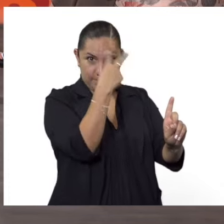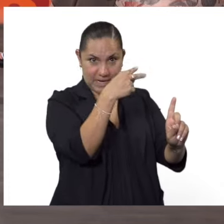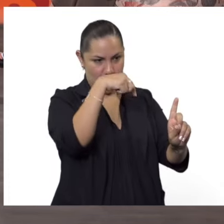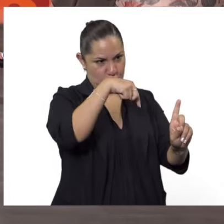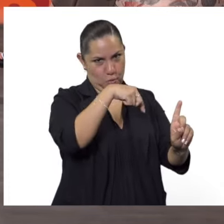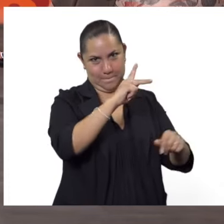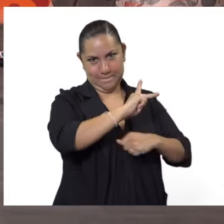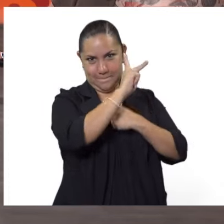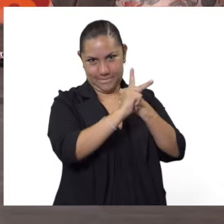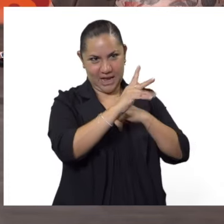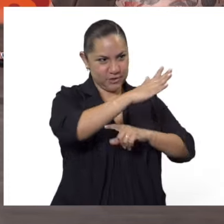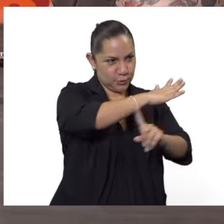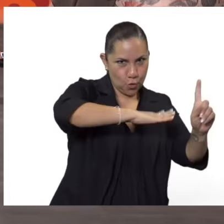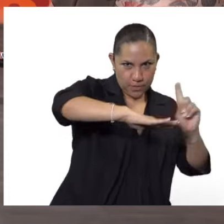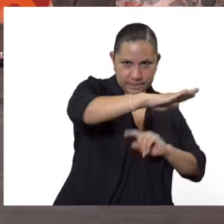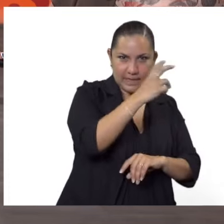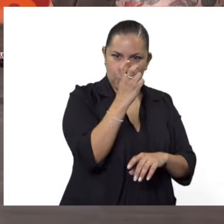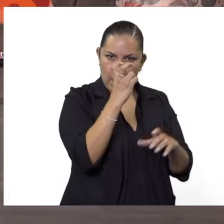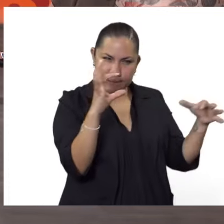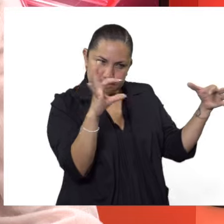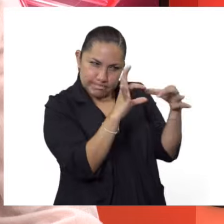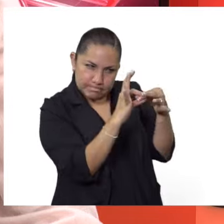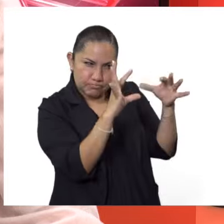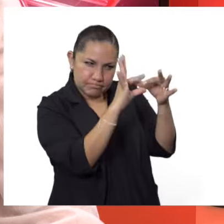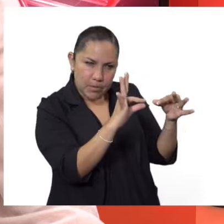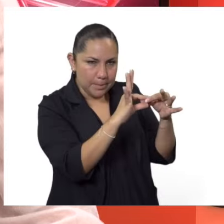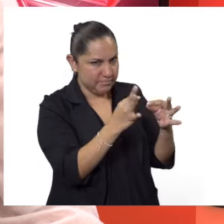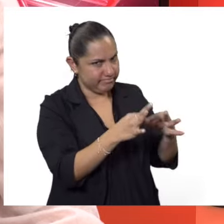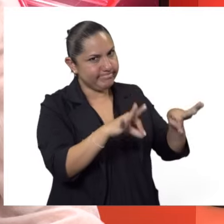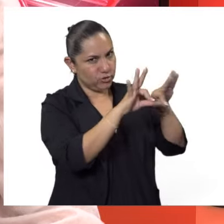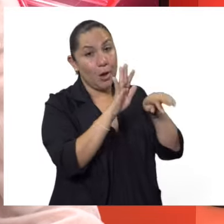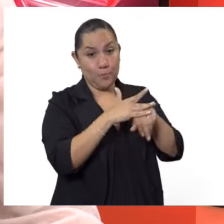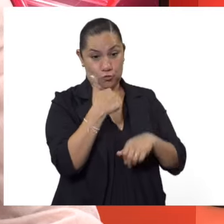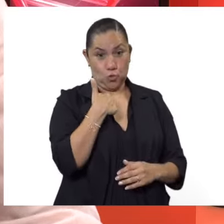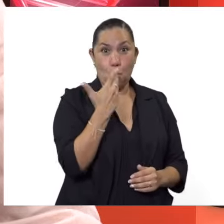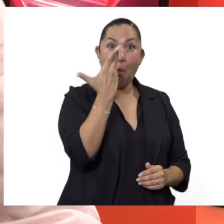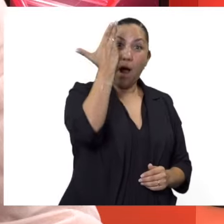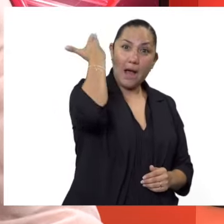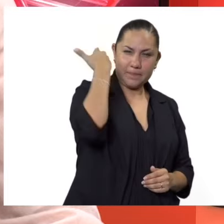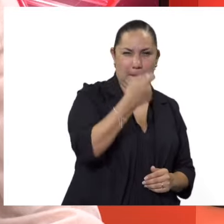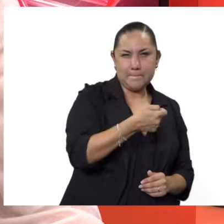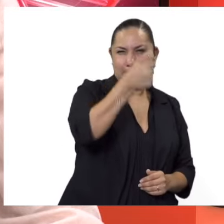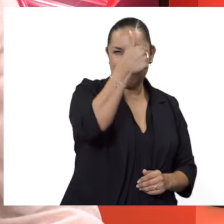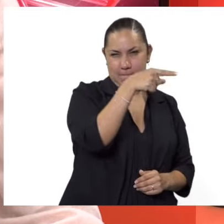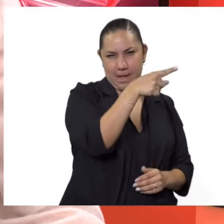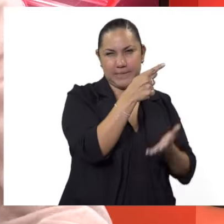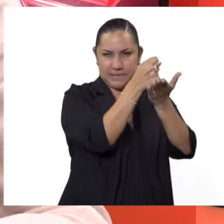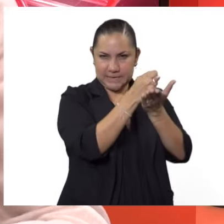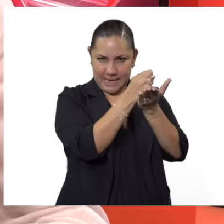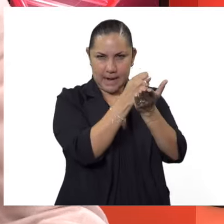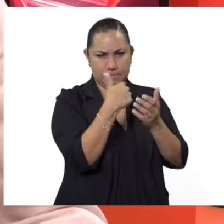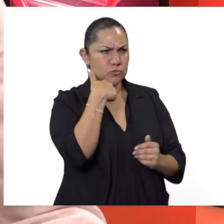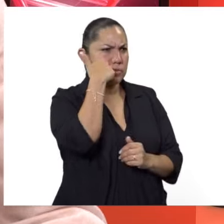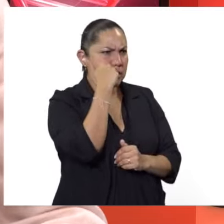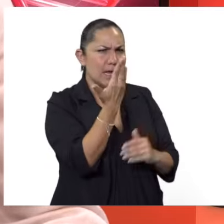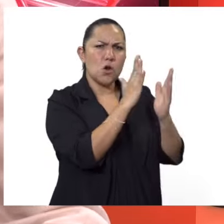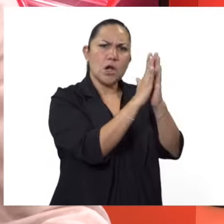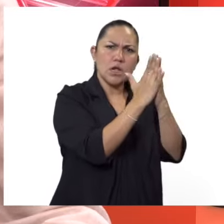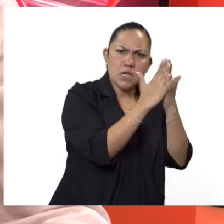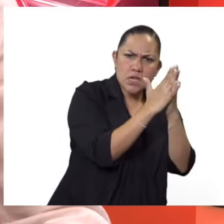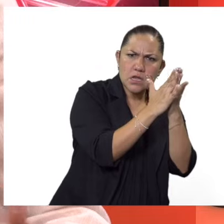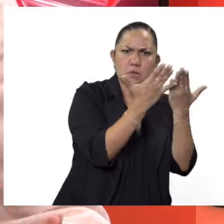eh de este país creo que es muy importante porque la primera vez que fui a una terapia eh yo empecé a preguntar sobre